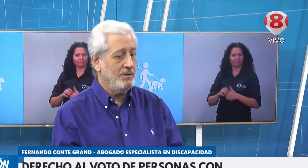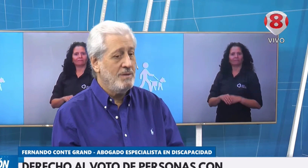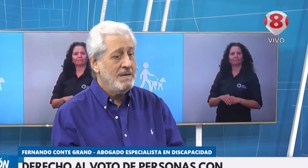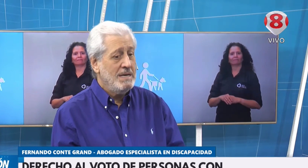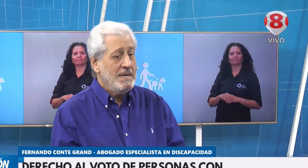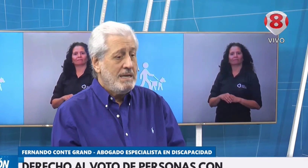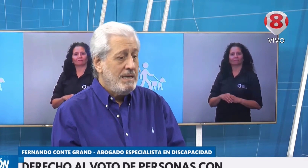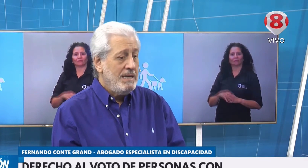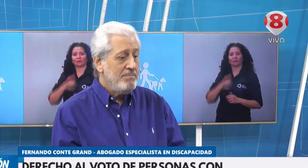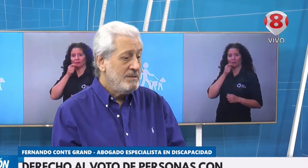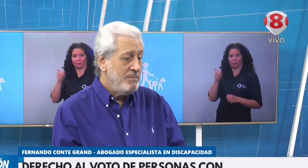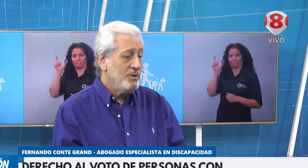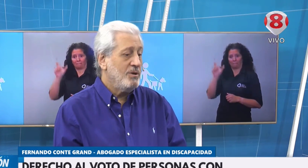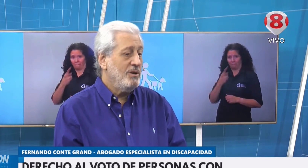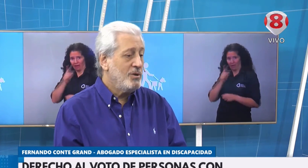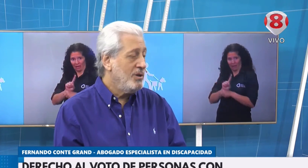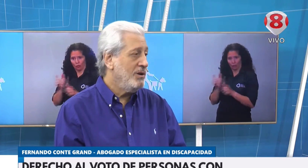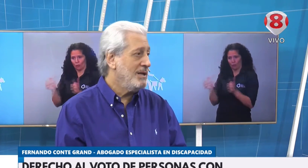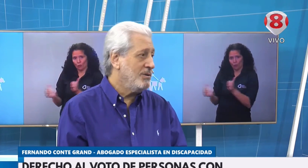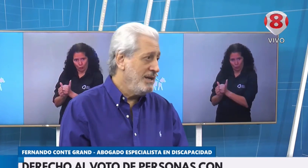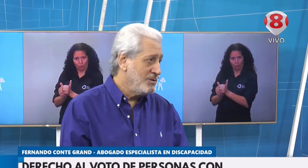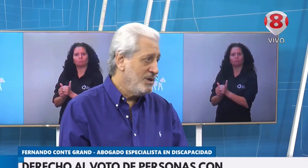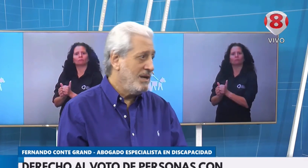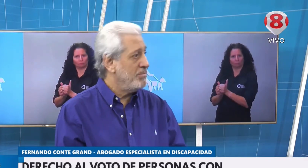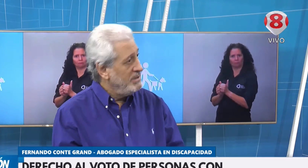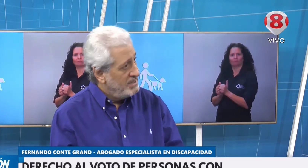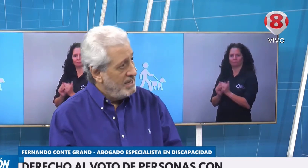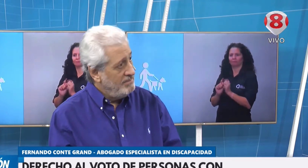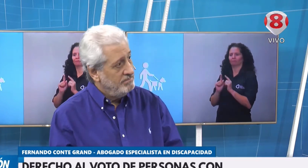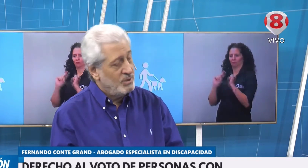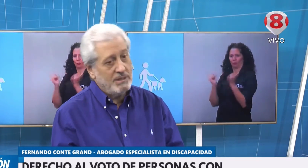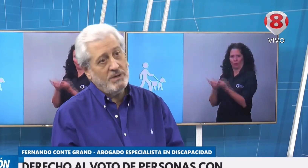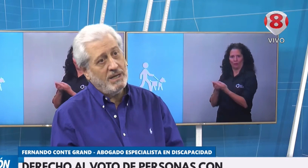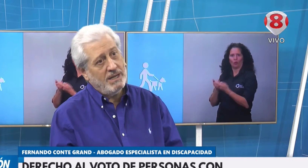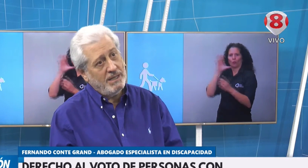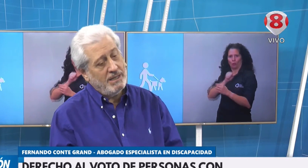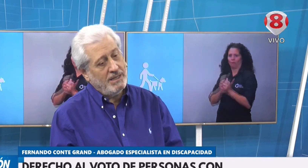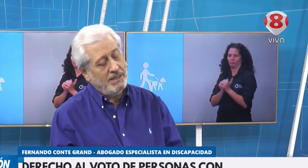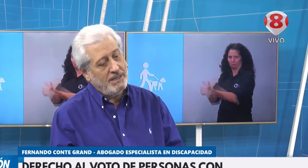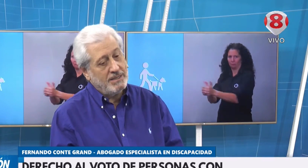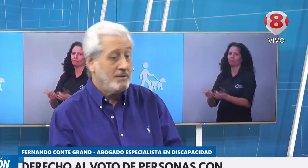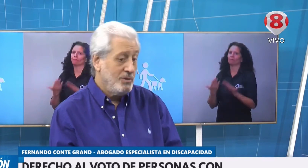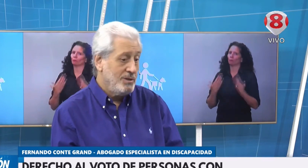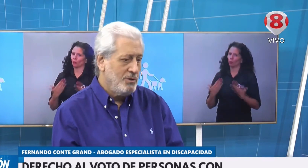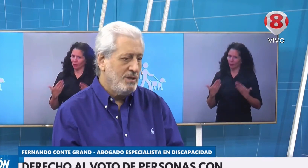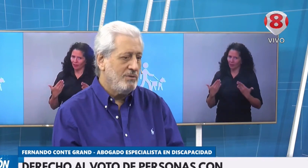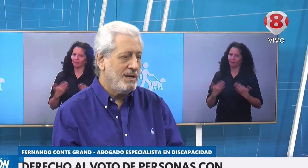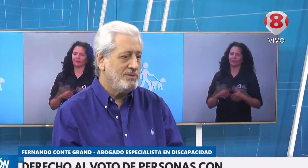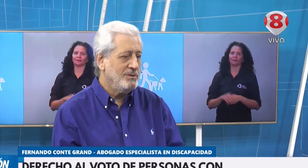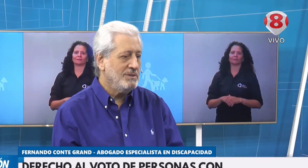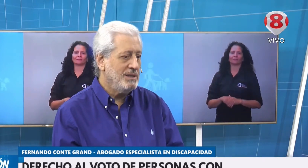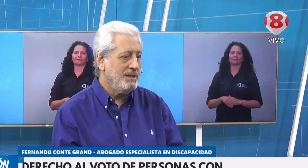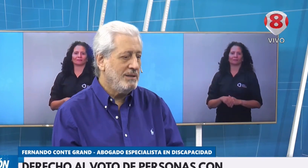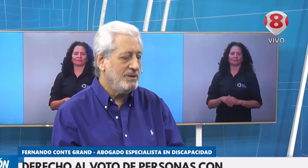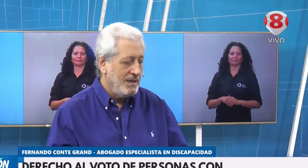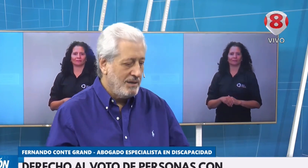y a ser elegido y en principio los códigos electorales nacional y provincial porque esta es una esta elección de hoy es una